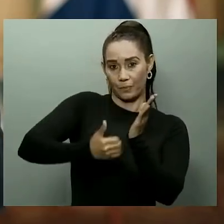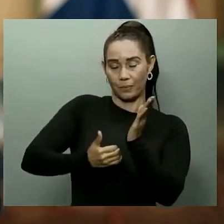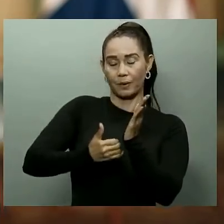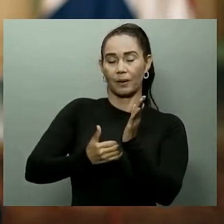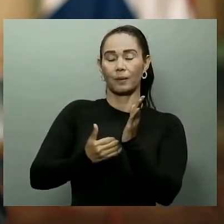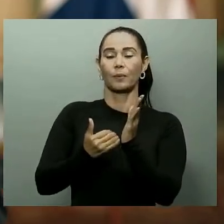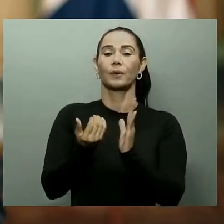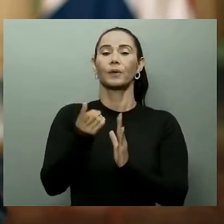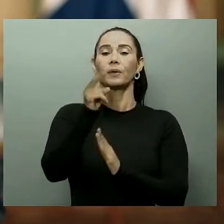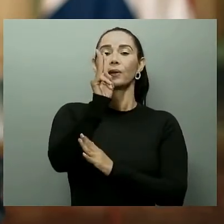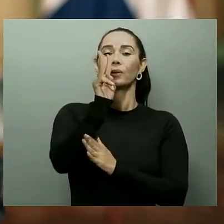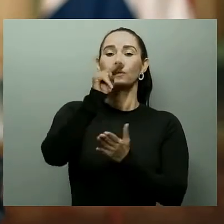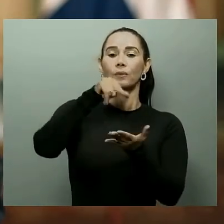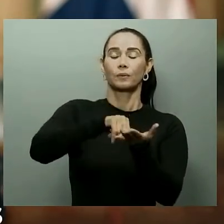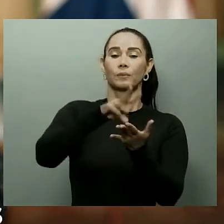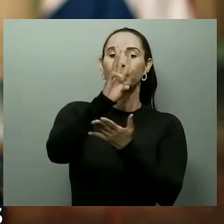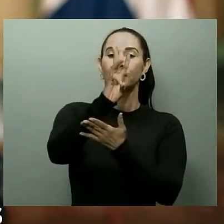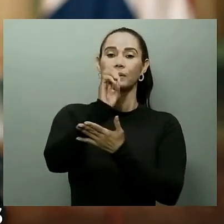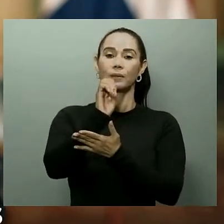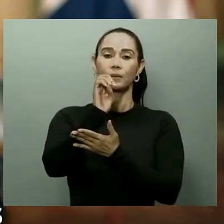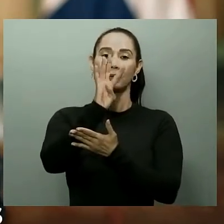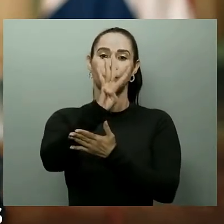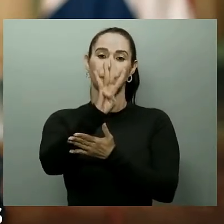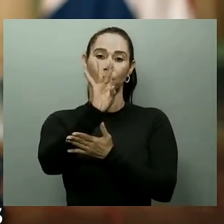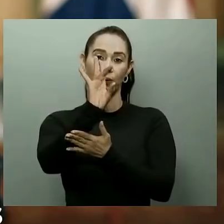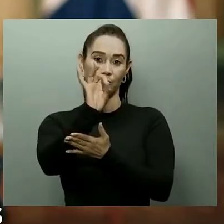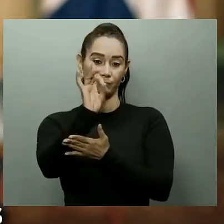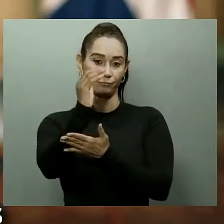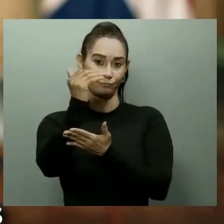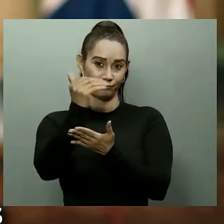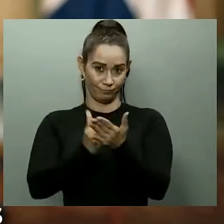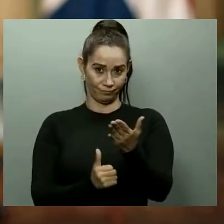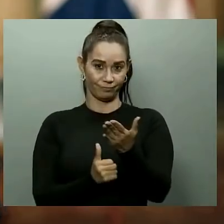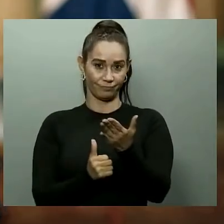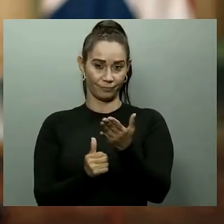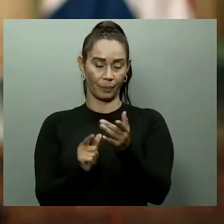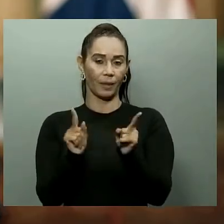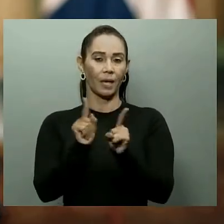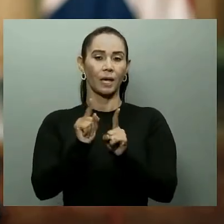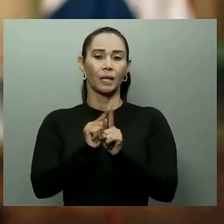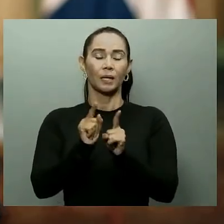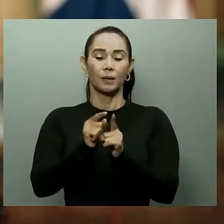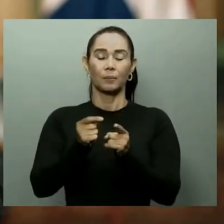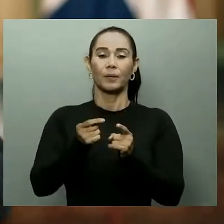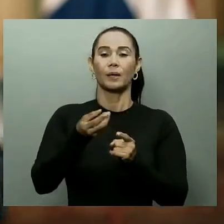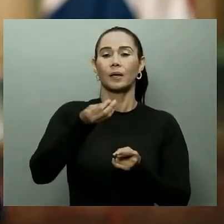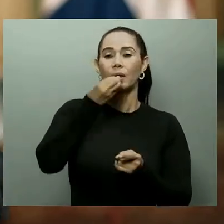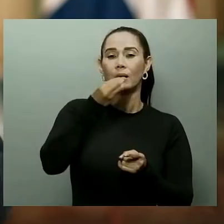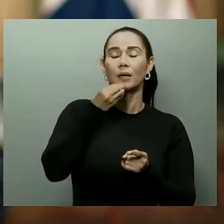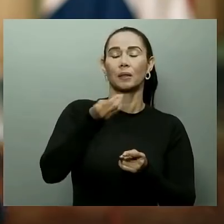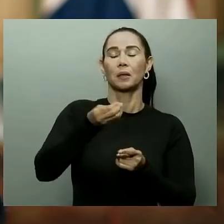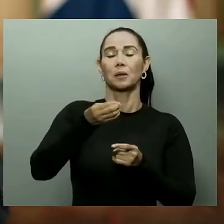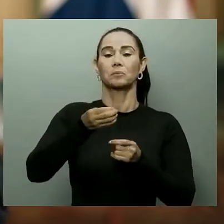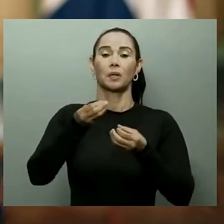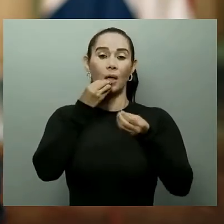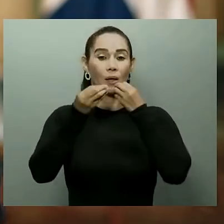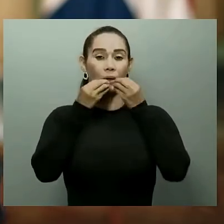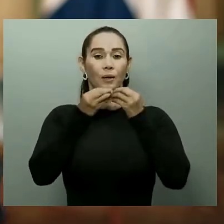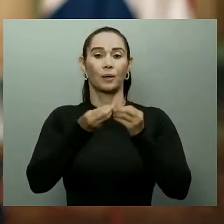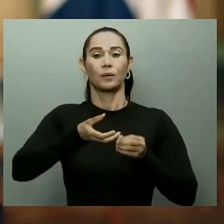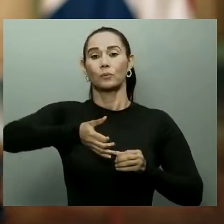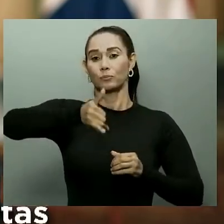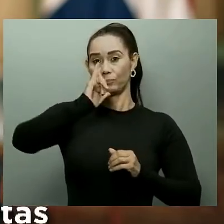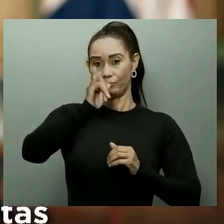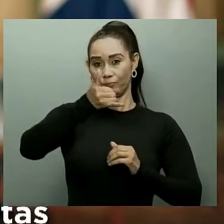648 por ciento en dietas de alimentos y bebidas el gasto se ha reducido un 143 por